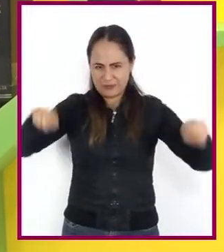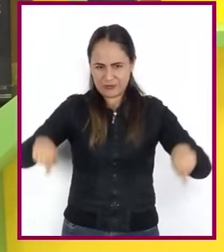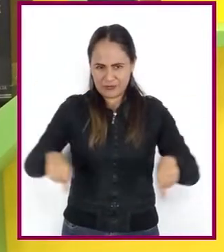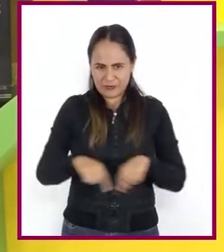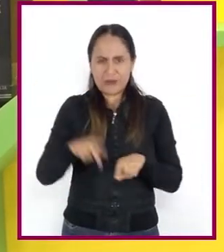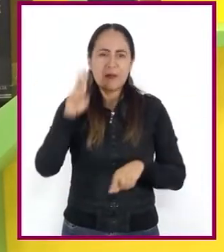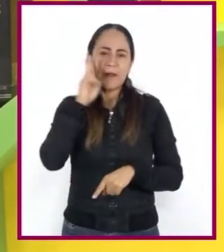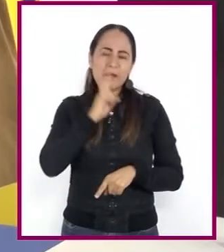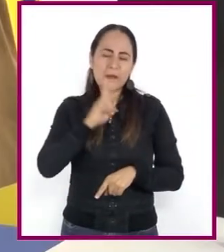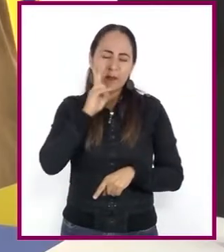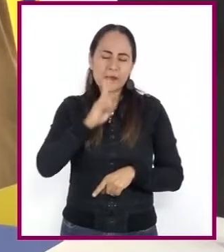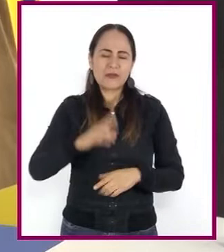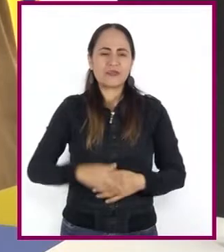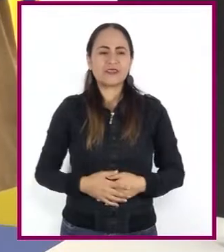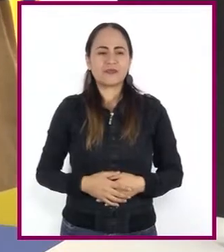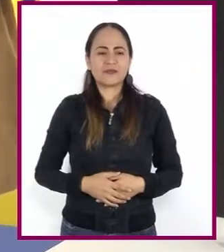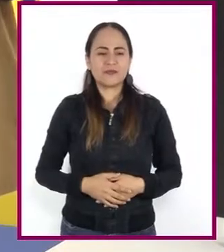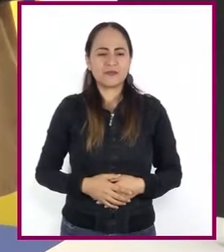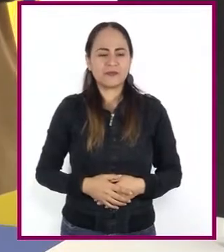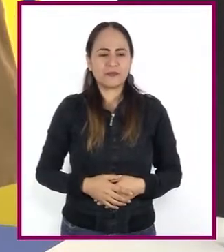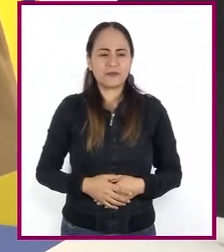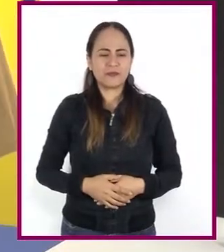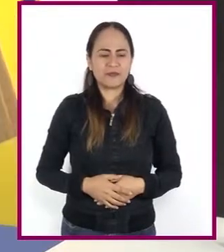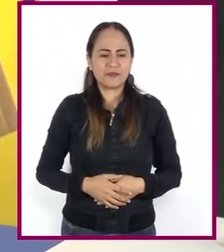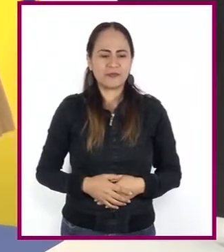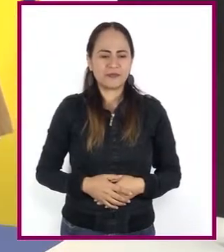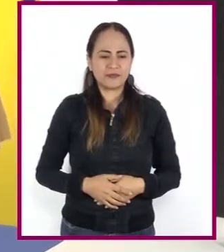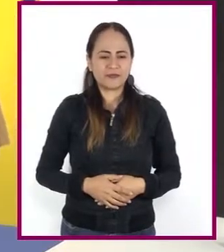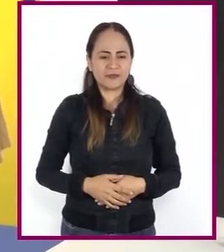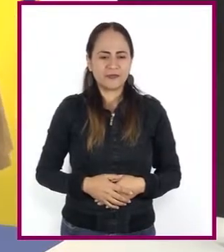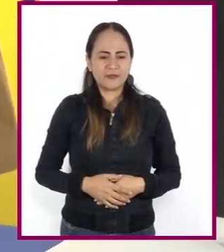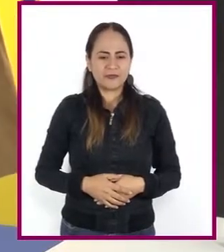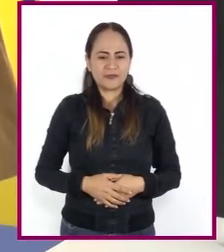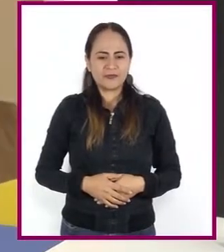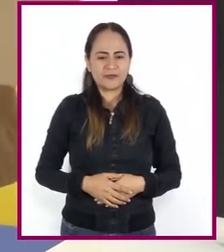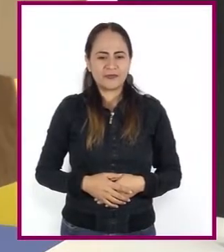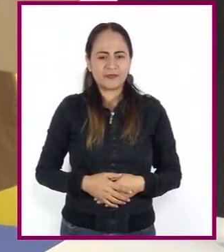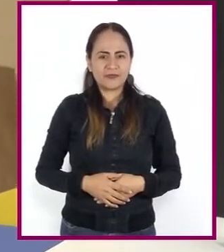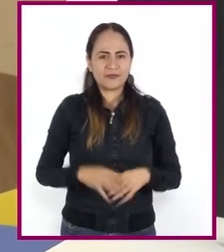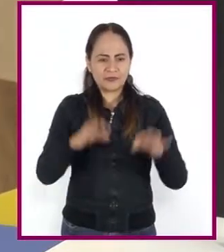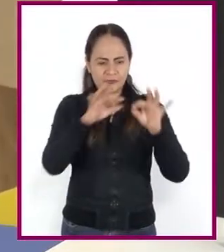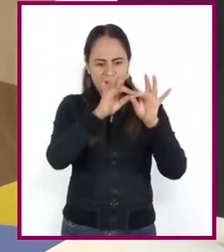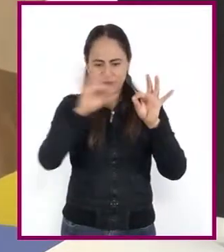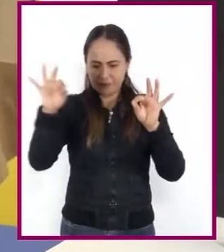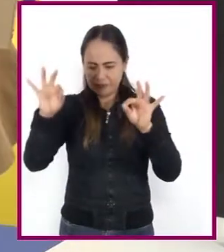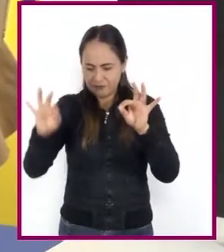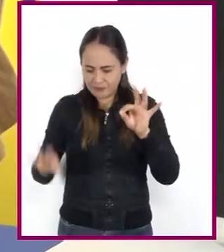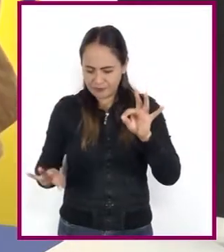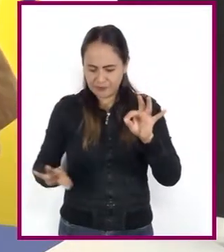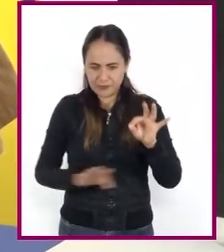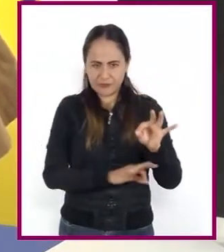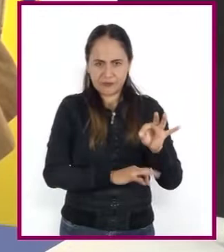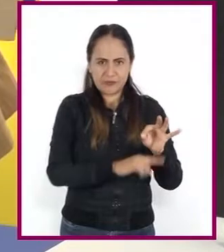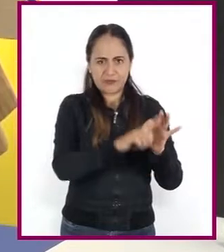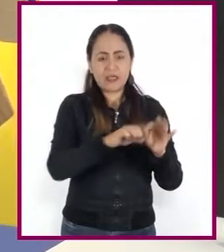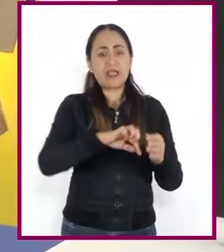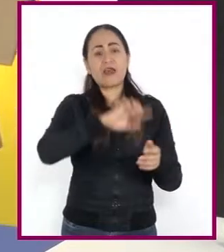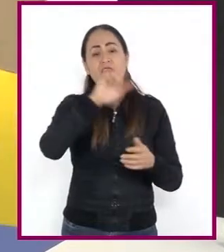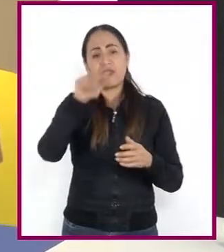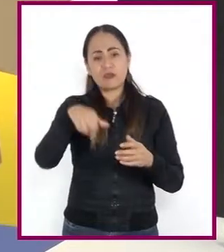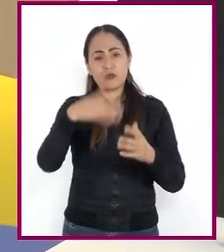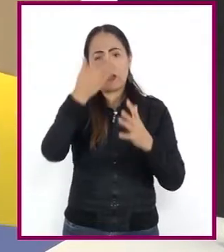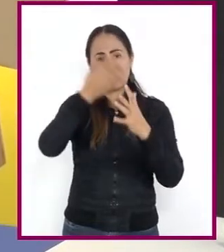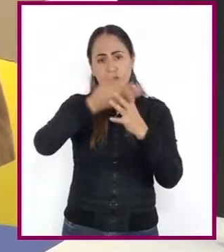su estructura. Para la estructura, midan cada lado y dividan esa cifra por 10.